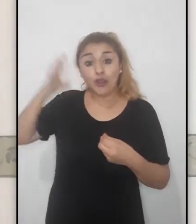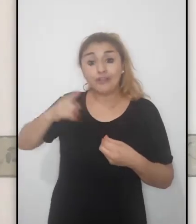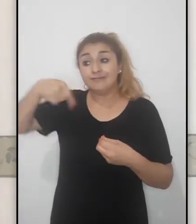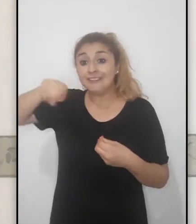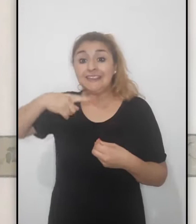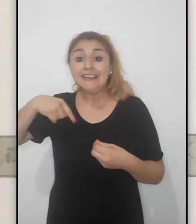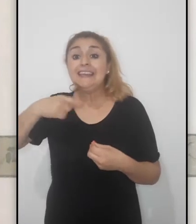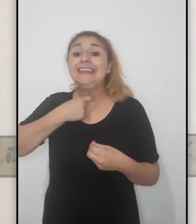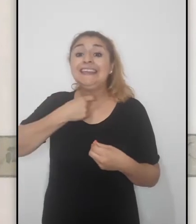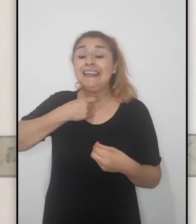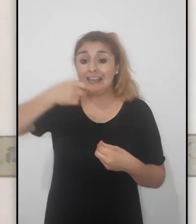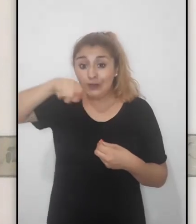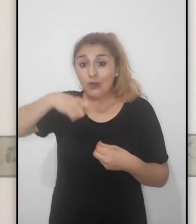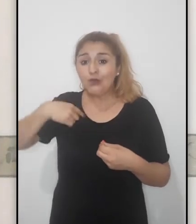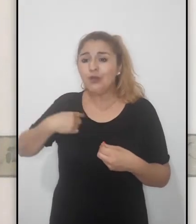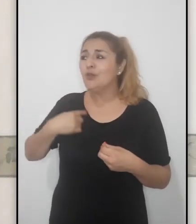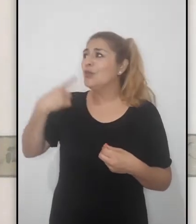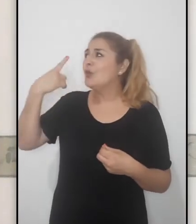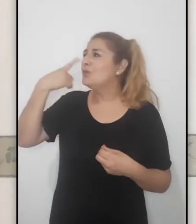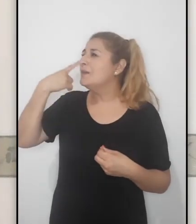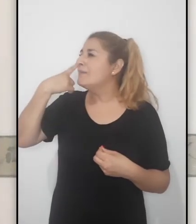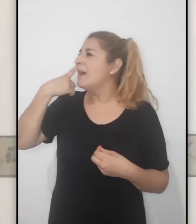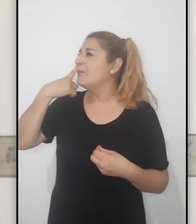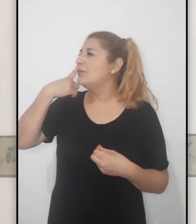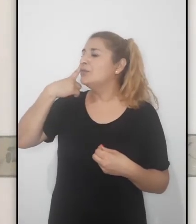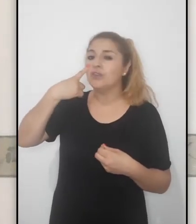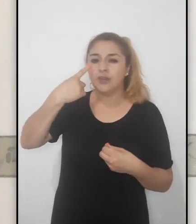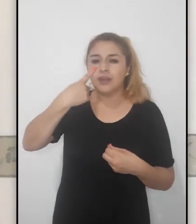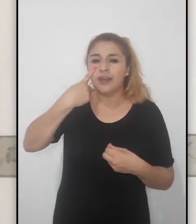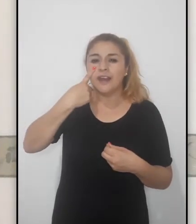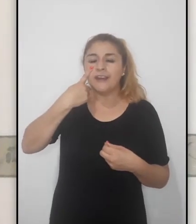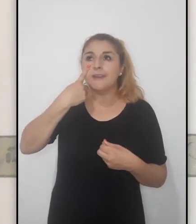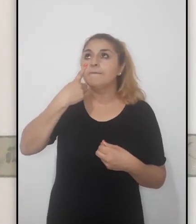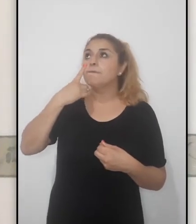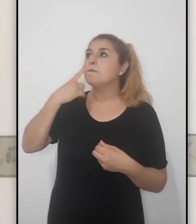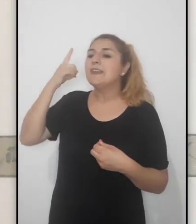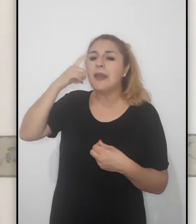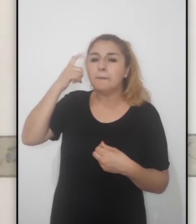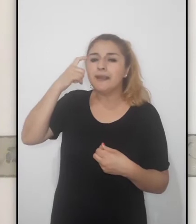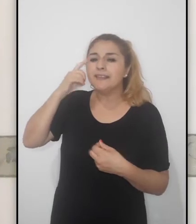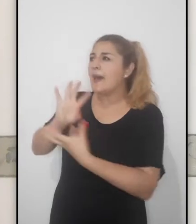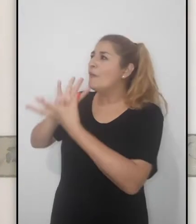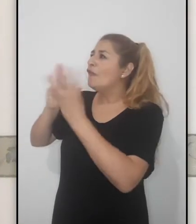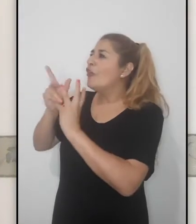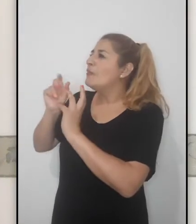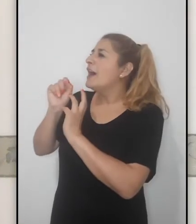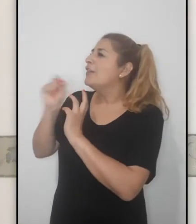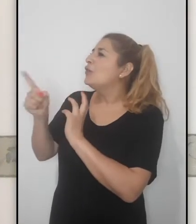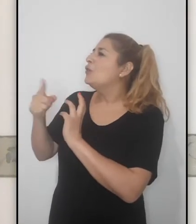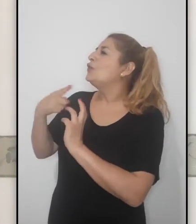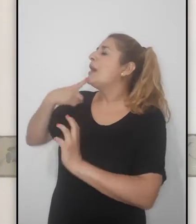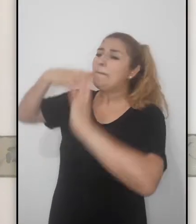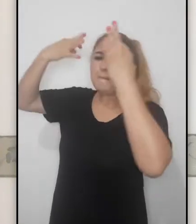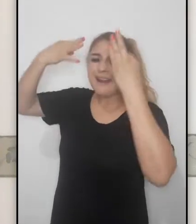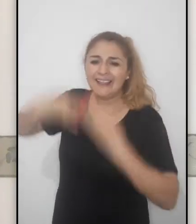dejes de errar de errar el camino lo que nosotros entendemos nuestros puntos